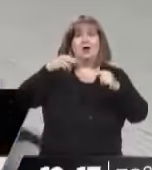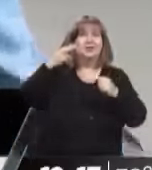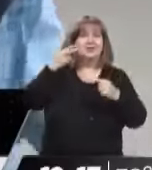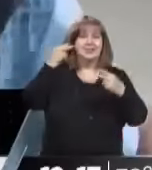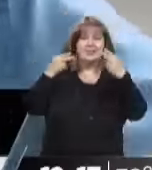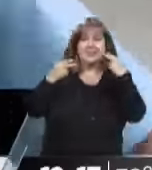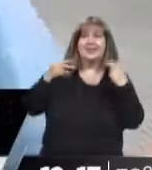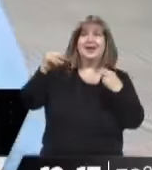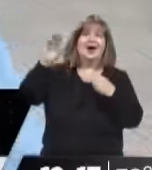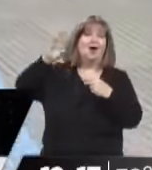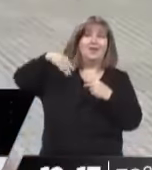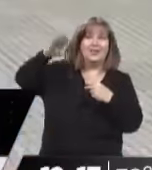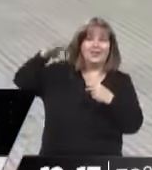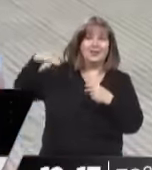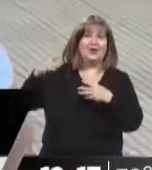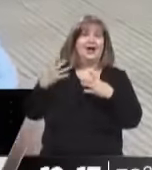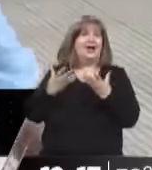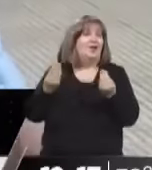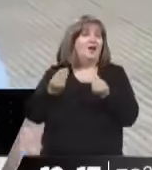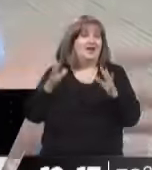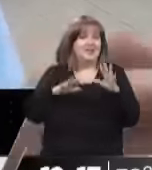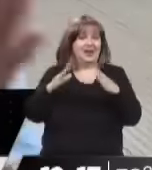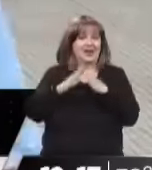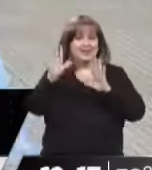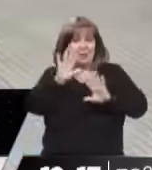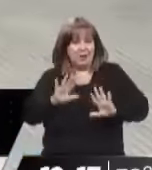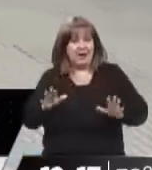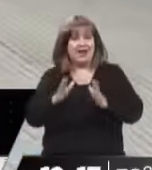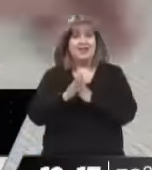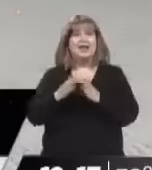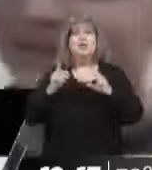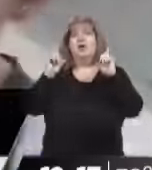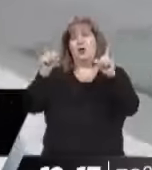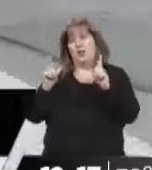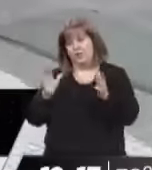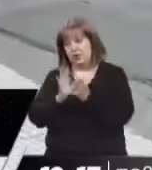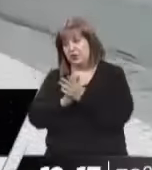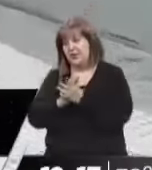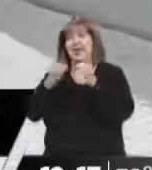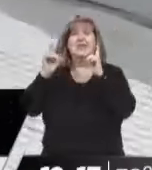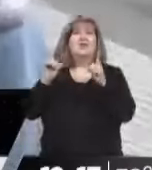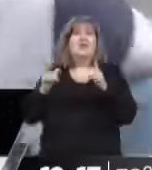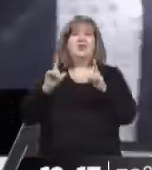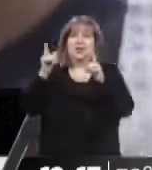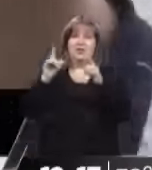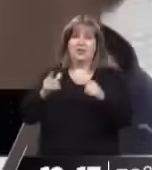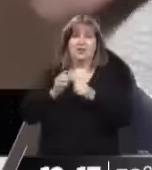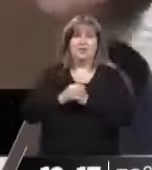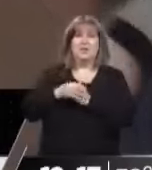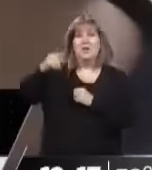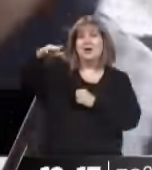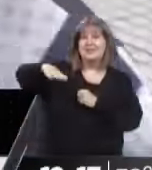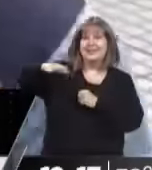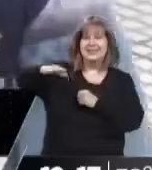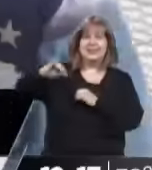obvio. Qué maravilla. Sí. Bueno, aparte, que disfruten. Que disfrute, va a ser niño y ya va a ser campeón. ¿Qué más